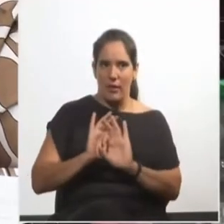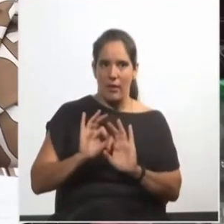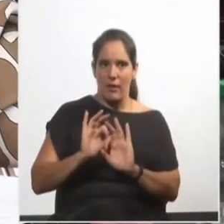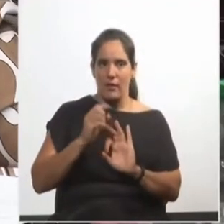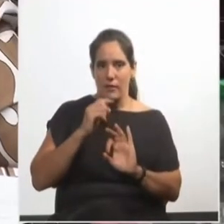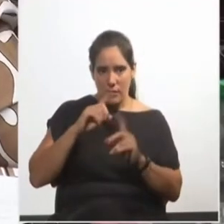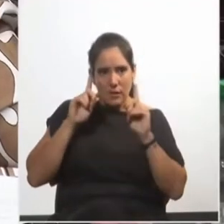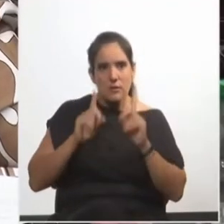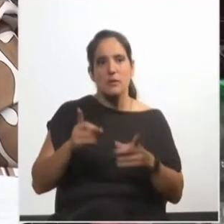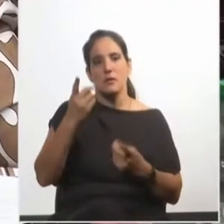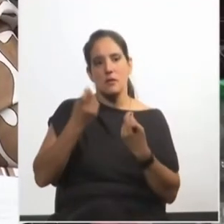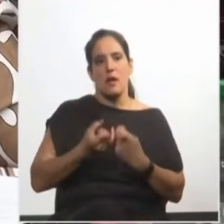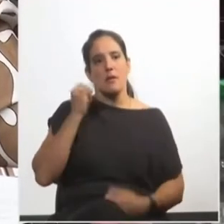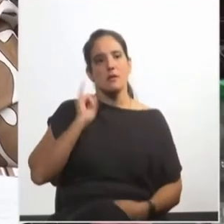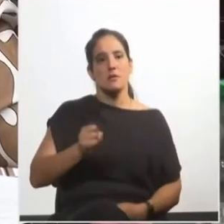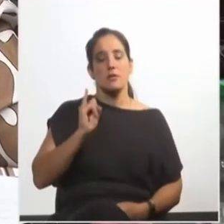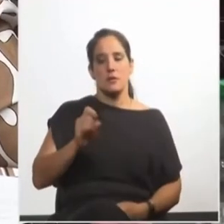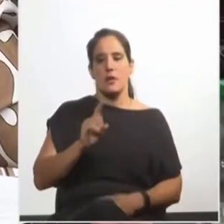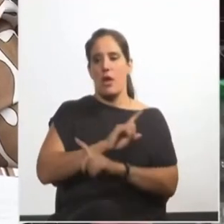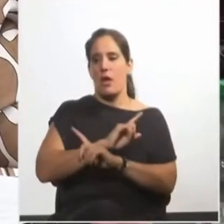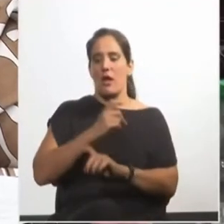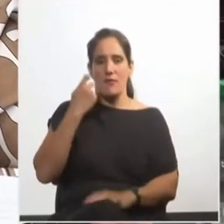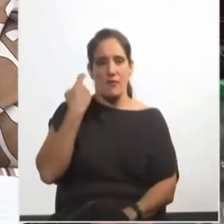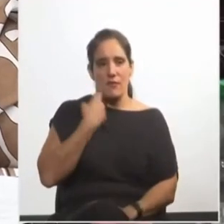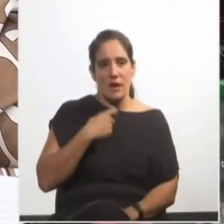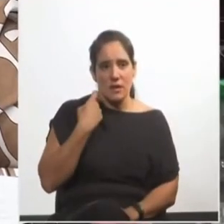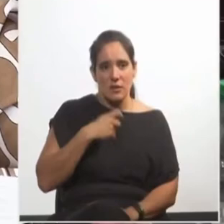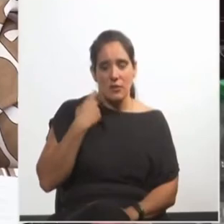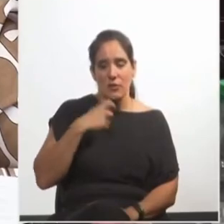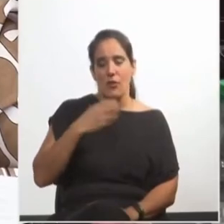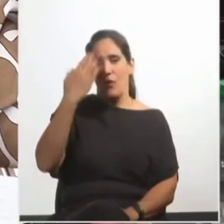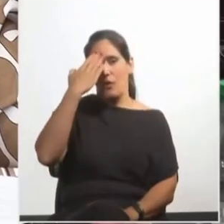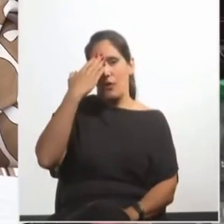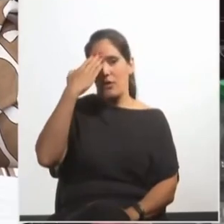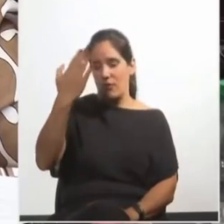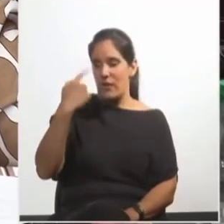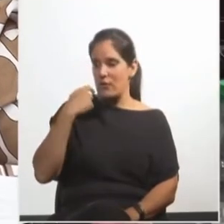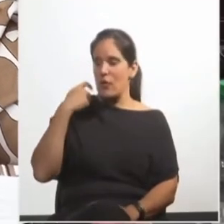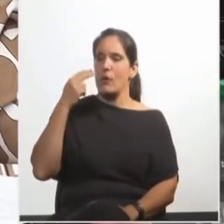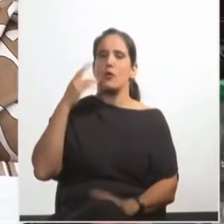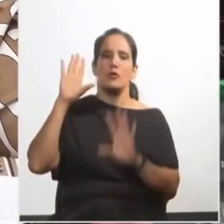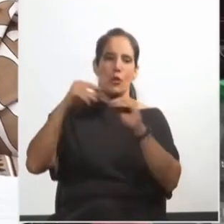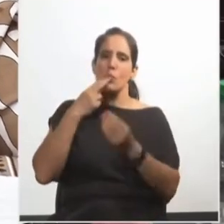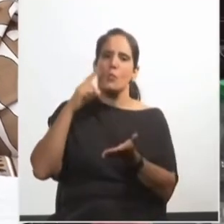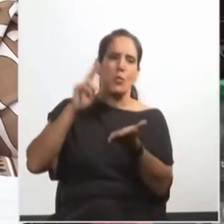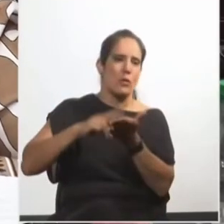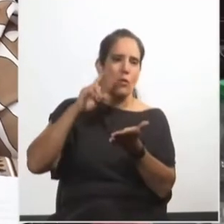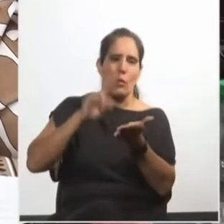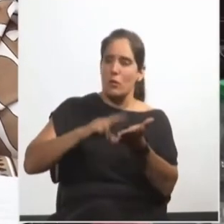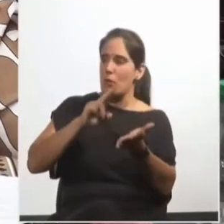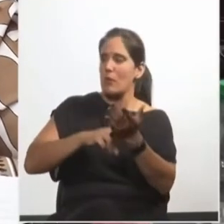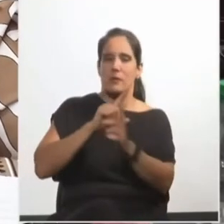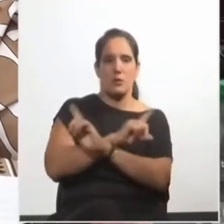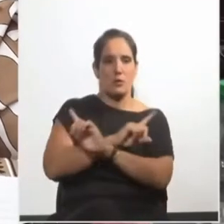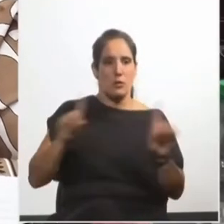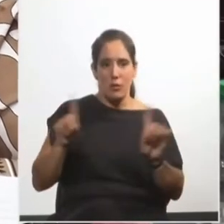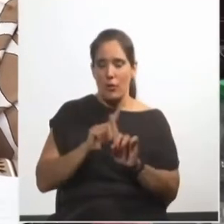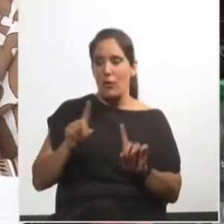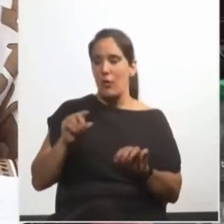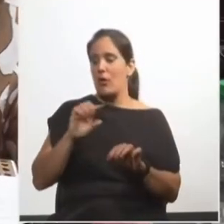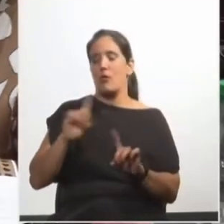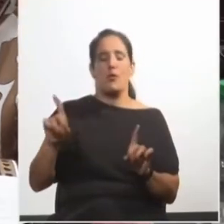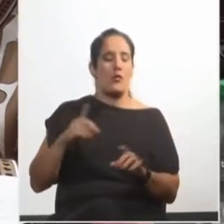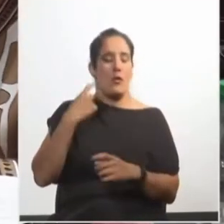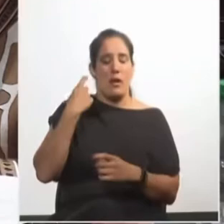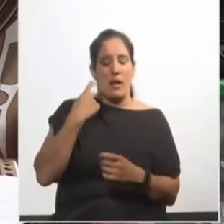sí eran necesarias. No es cierto que el Frente Amplio ha resuelto todo con impuestos. No es cierto que este gobierno no ha puesto